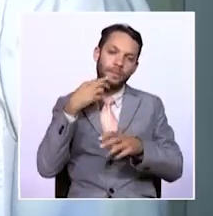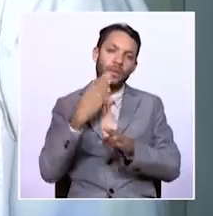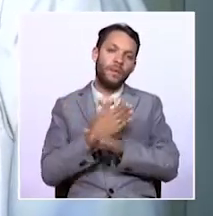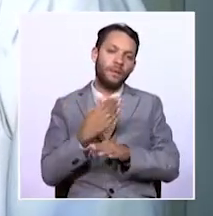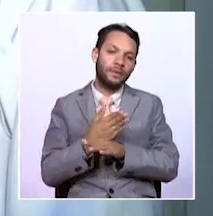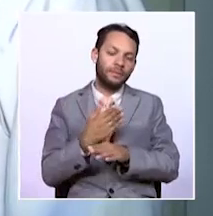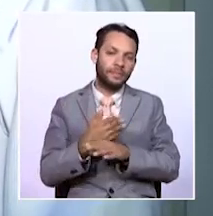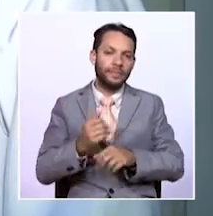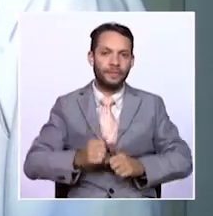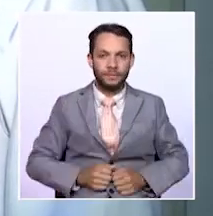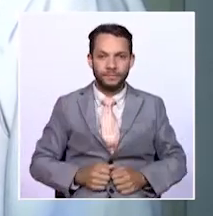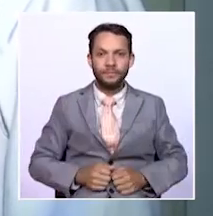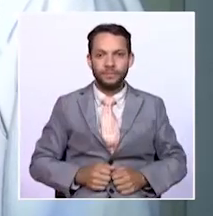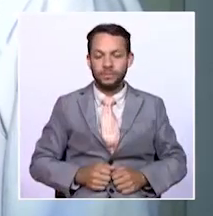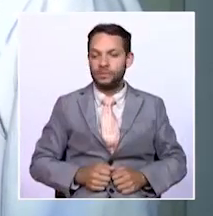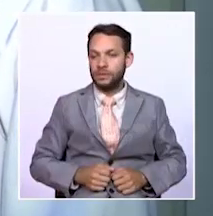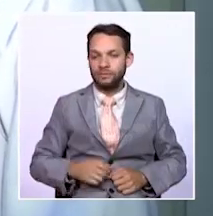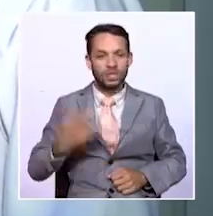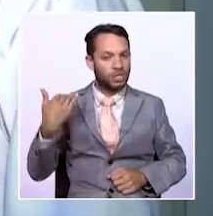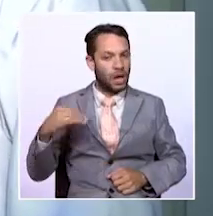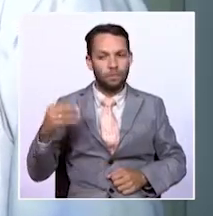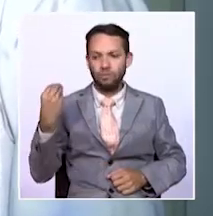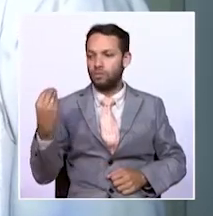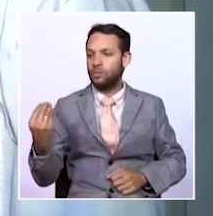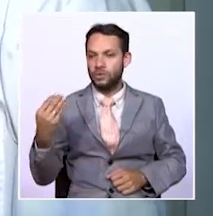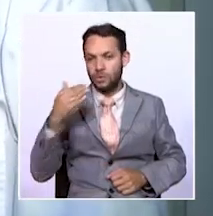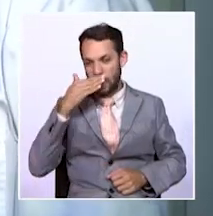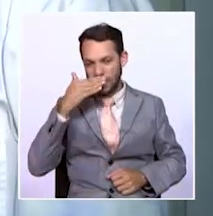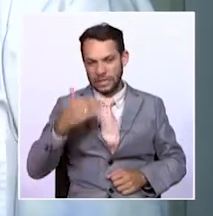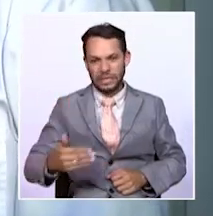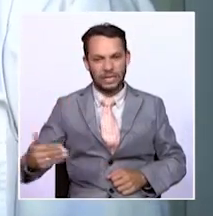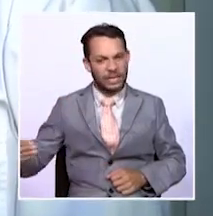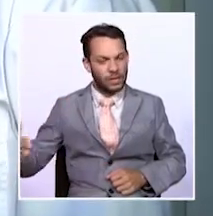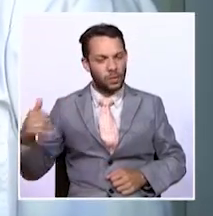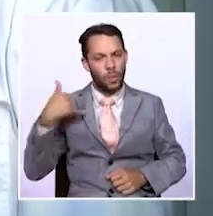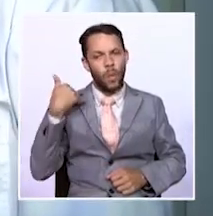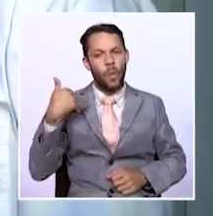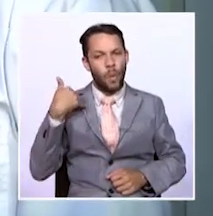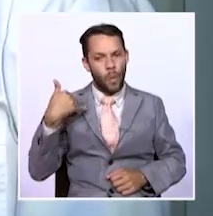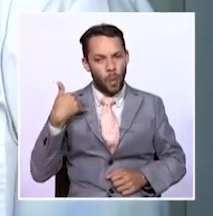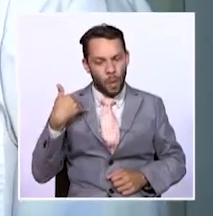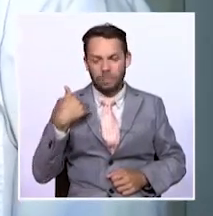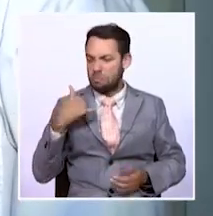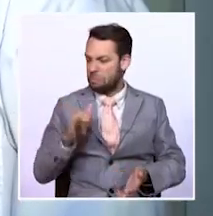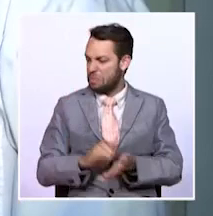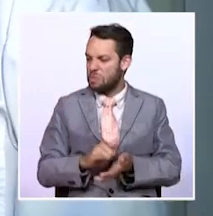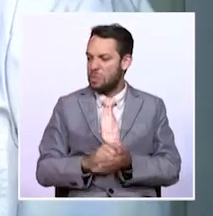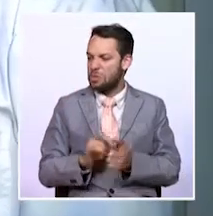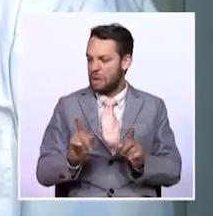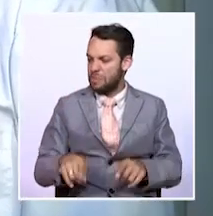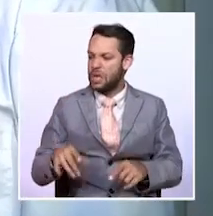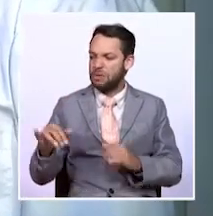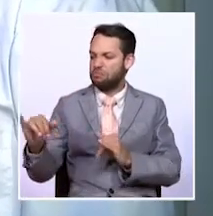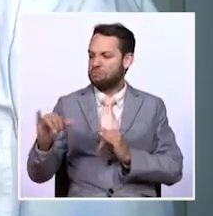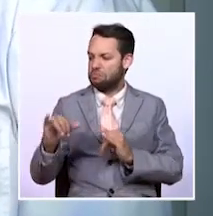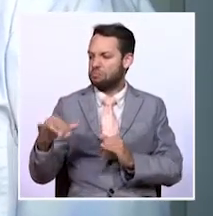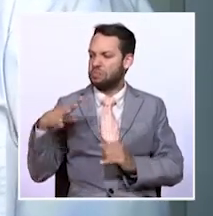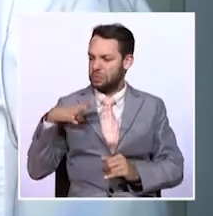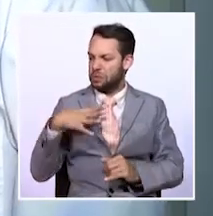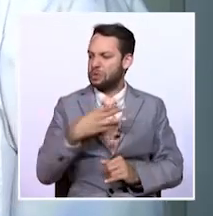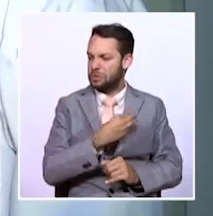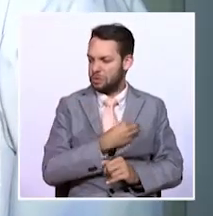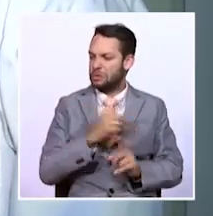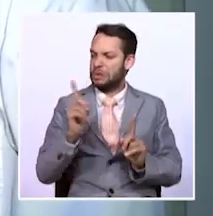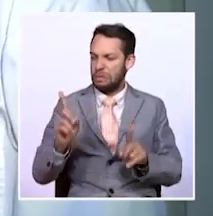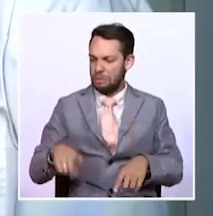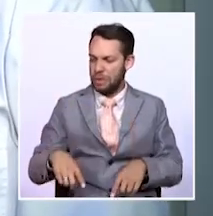por ese cuadro y es muy común ahora en los chicos, en los muchachos, incluso nosotros dedicamos mucho tiempo también a la tecnología y eso